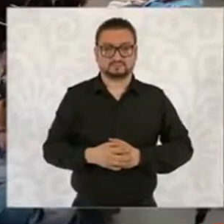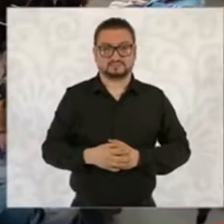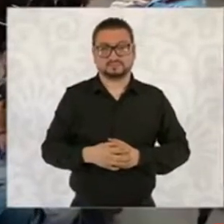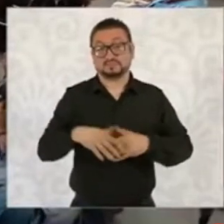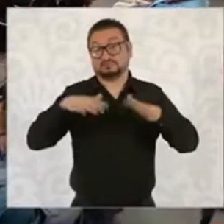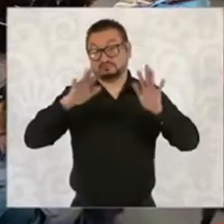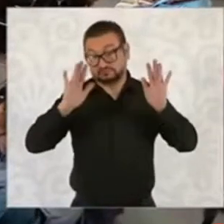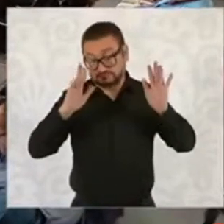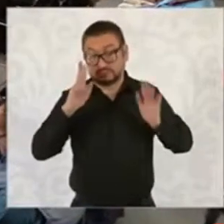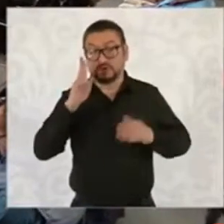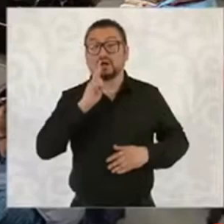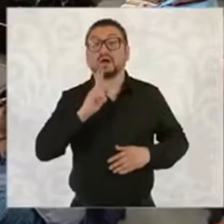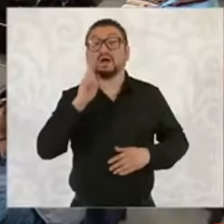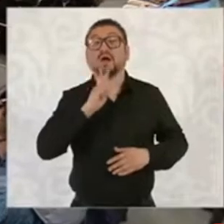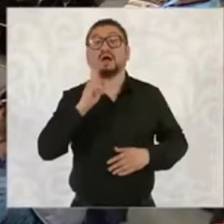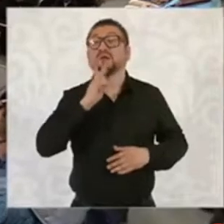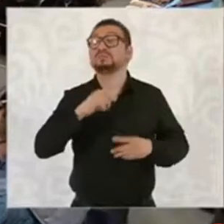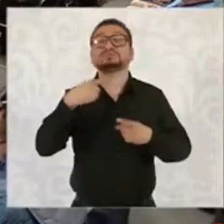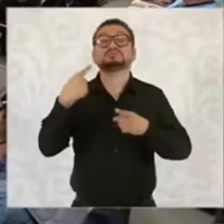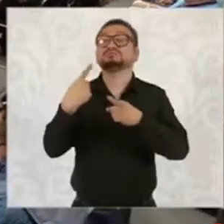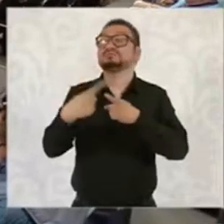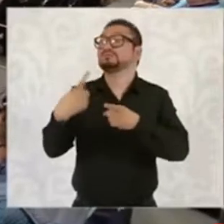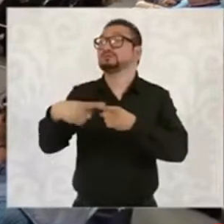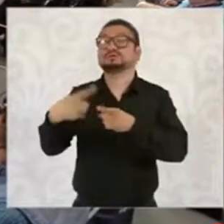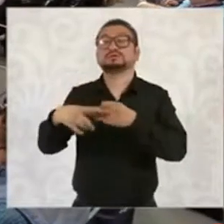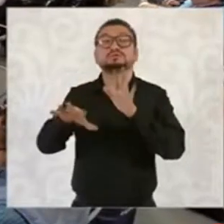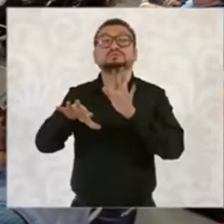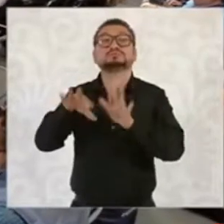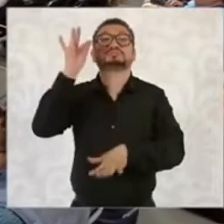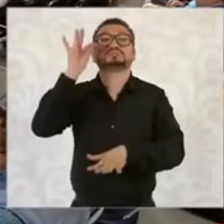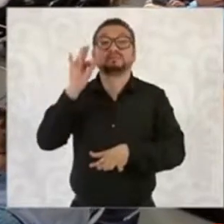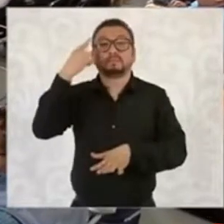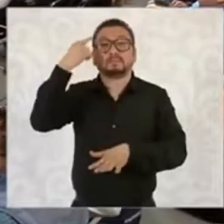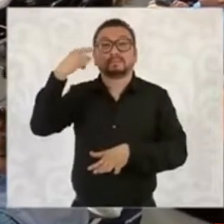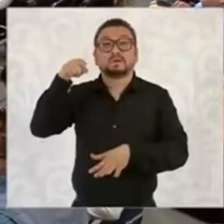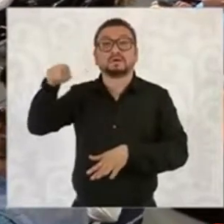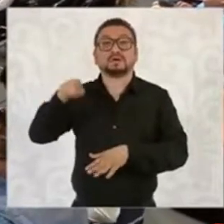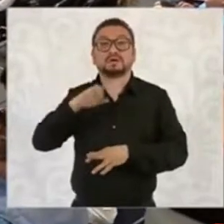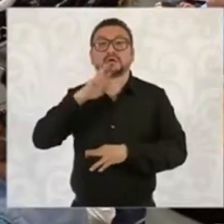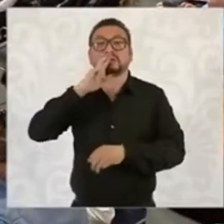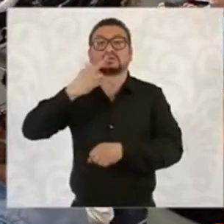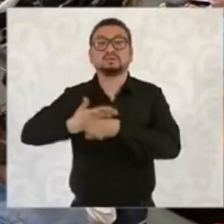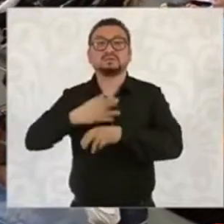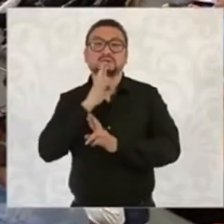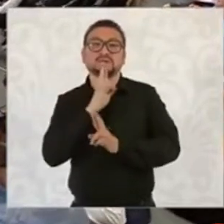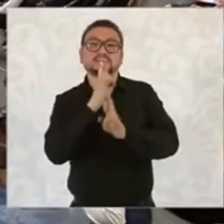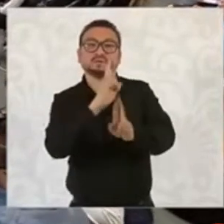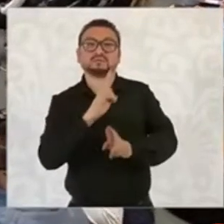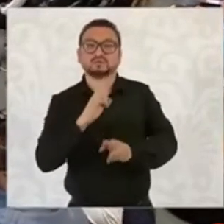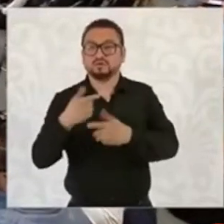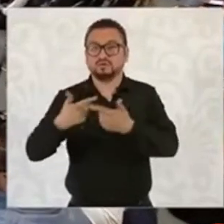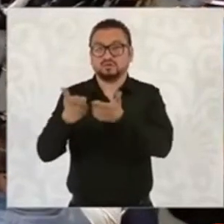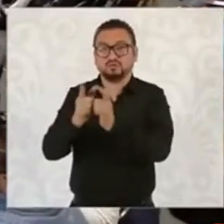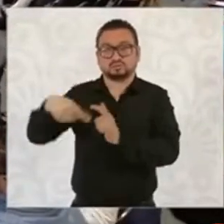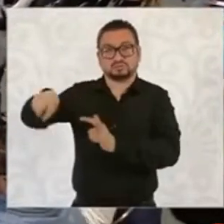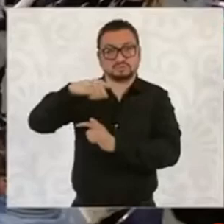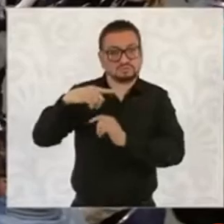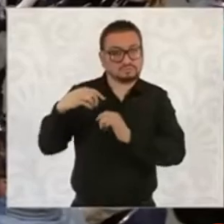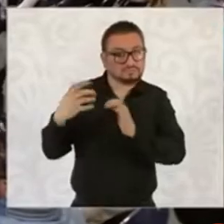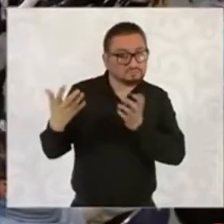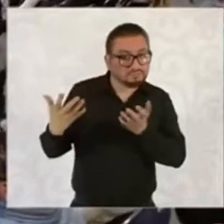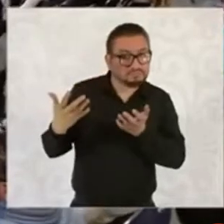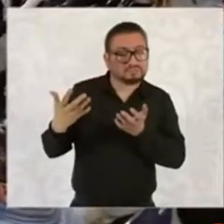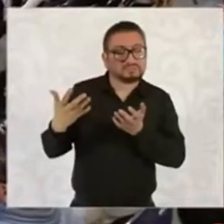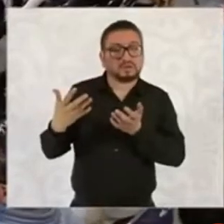Digo, para ver a quién escogieron como vocero la oposición, ¿no? Porque ahora su